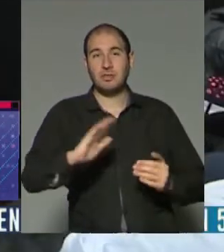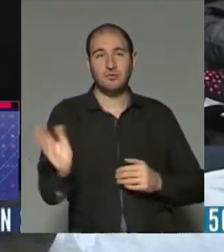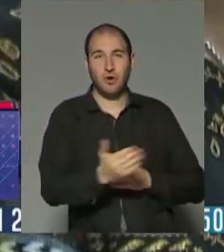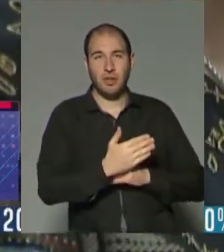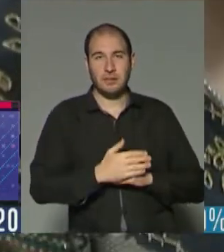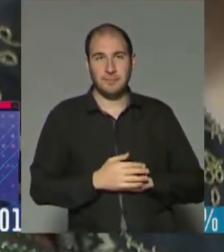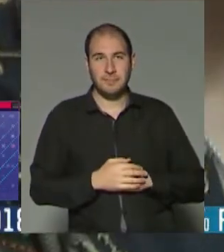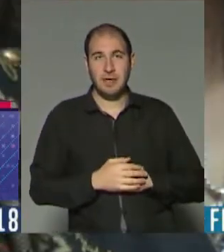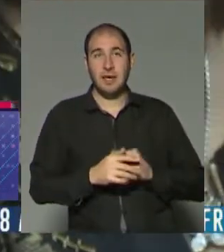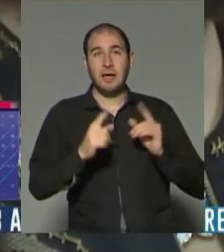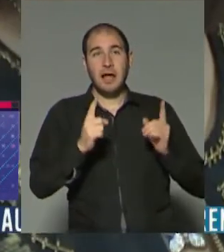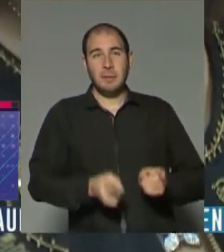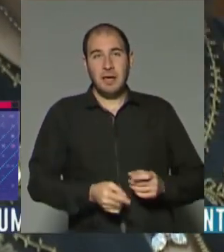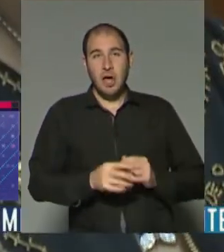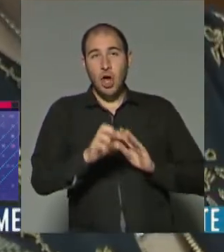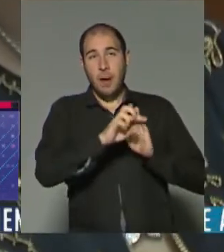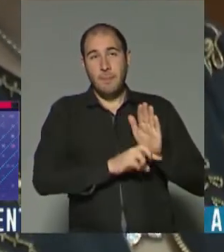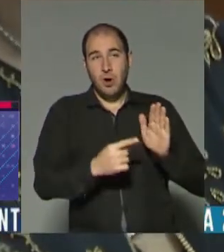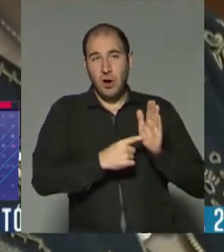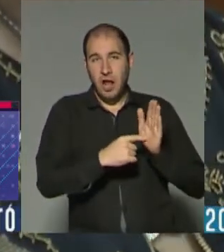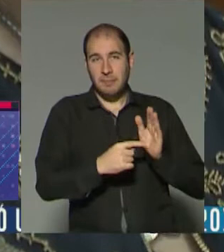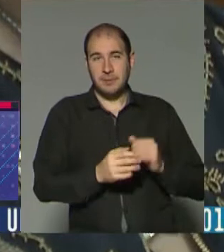académicas. Y además, este programa